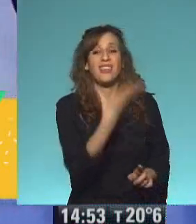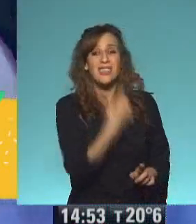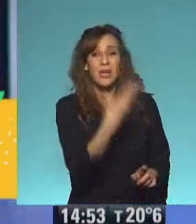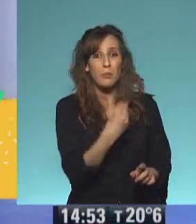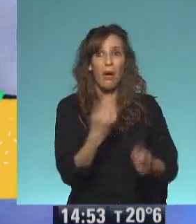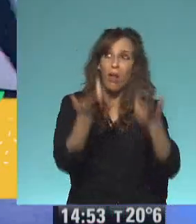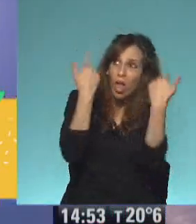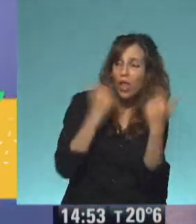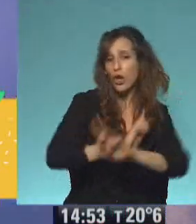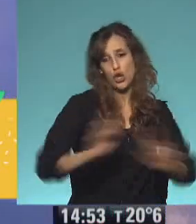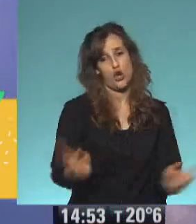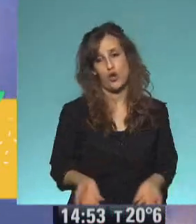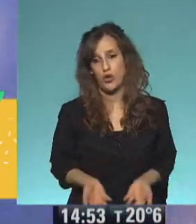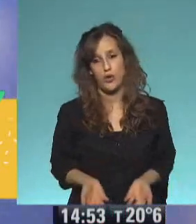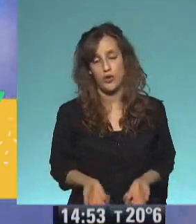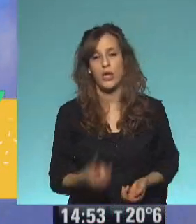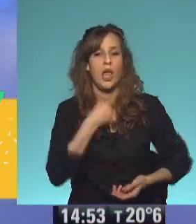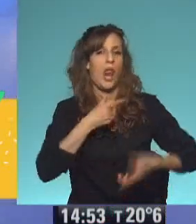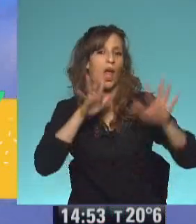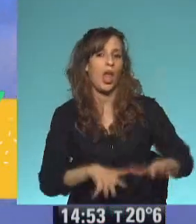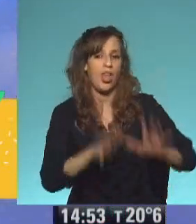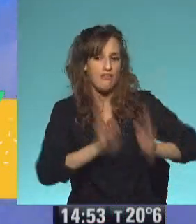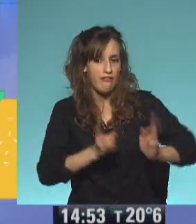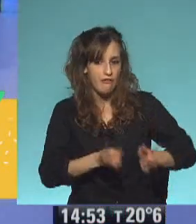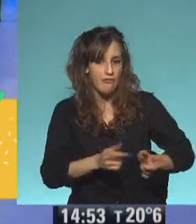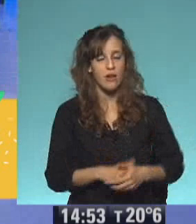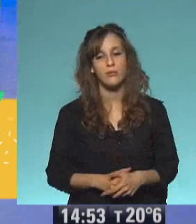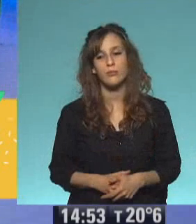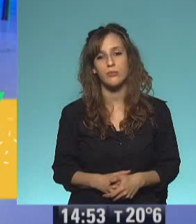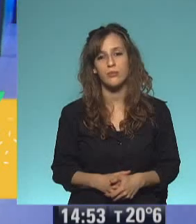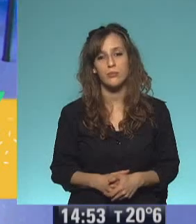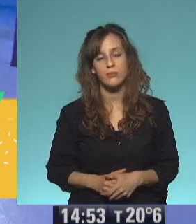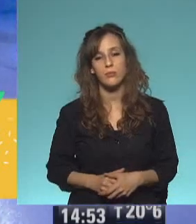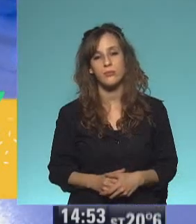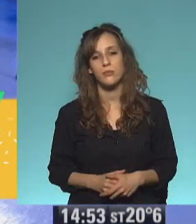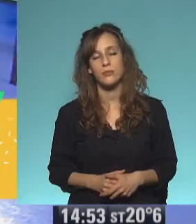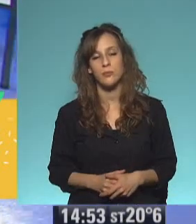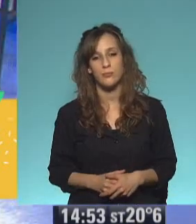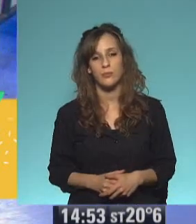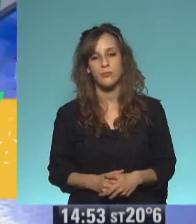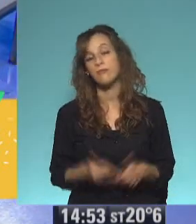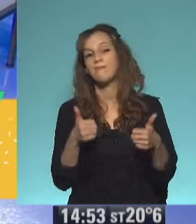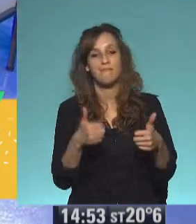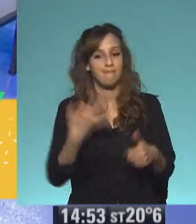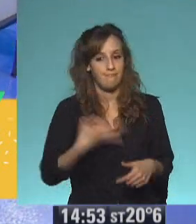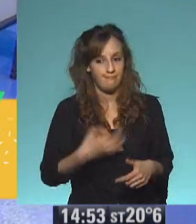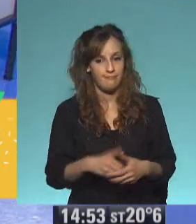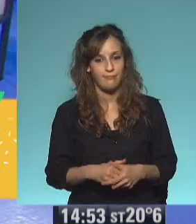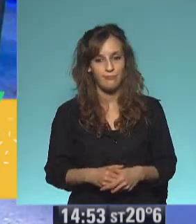salir de ahí. Sal de ahí, chivita, chivita, sal de ahí, de ese lugar. Muy bien. Creo que... ¿Quién era eso? La